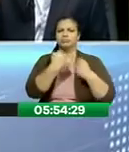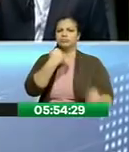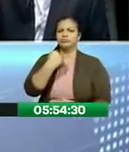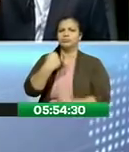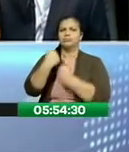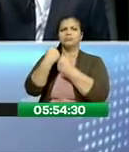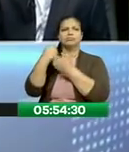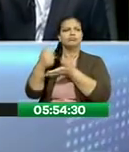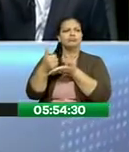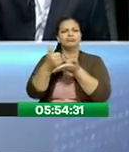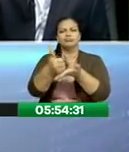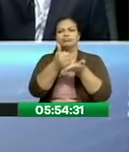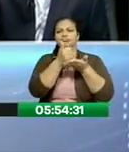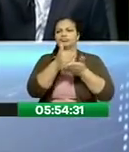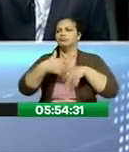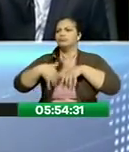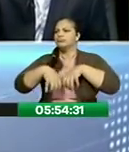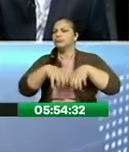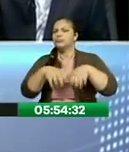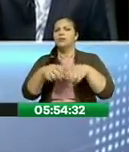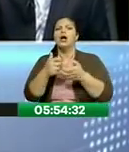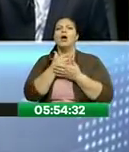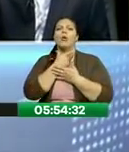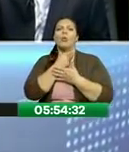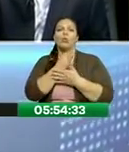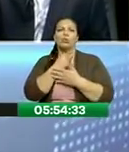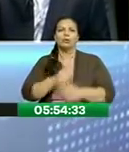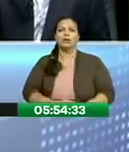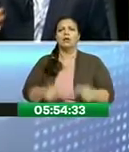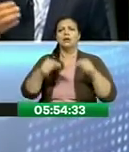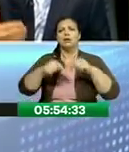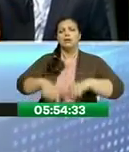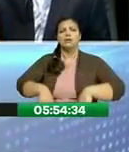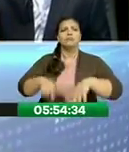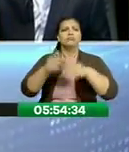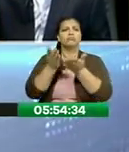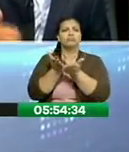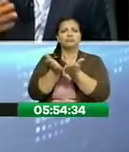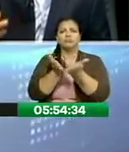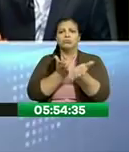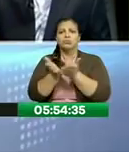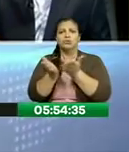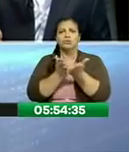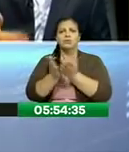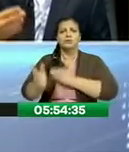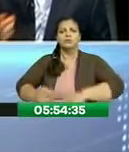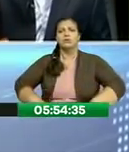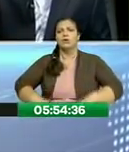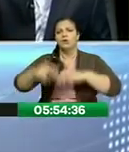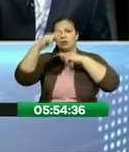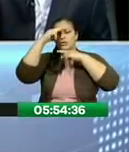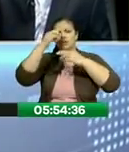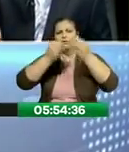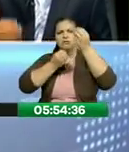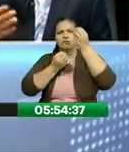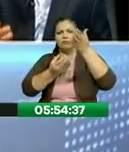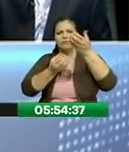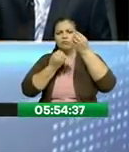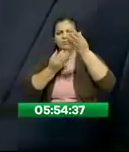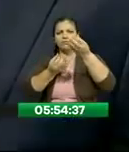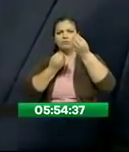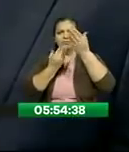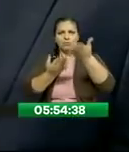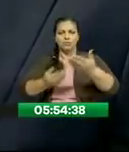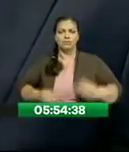un objetivo común, que es el de servir a la sociedad. Nuestros noticieros siempre han informado, aportado. Hemos visto